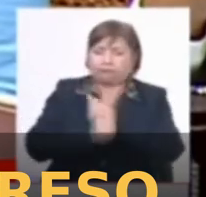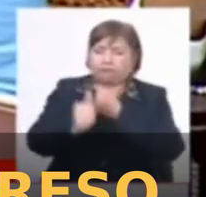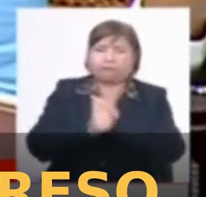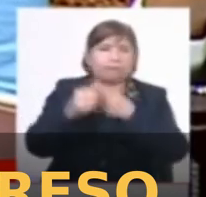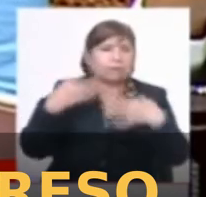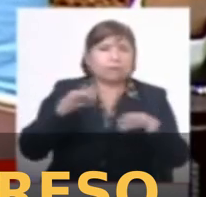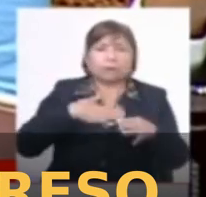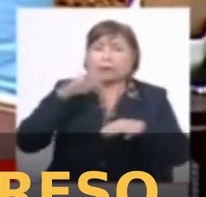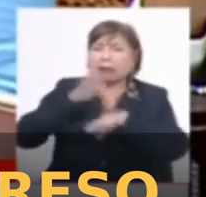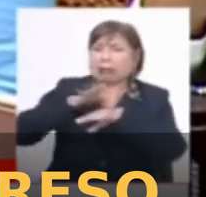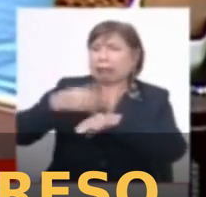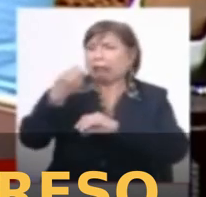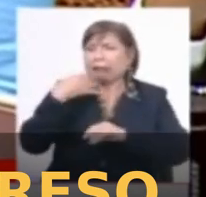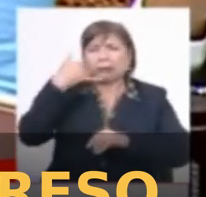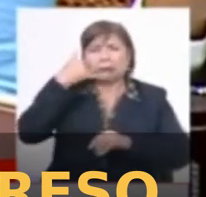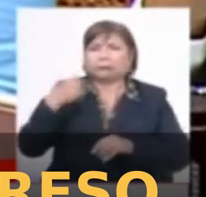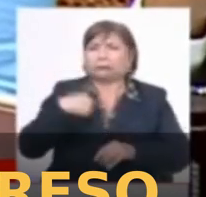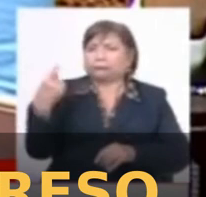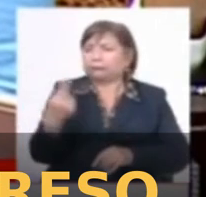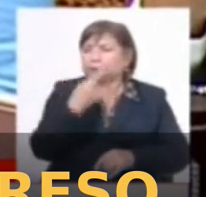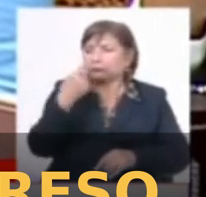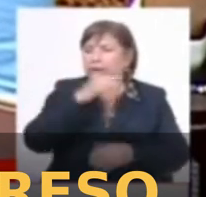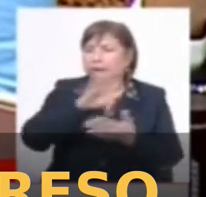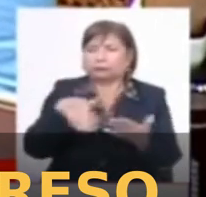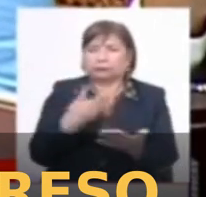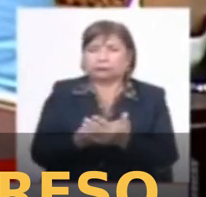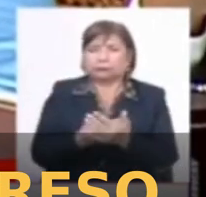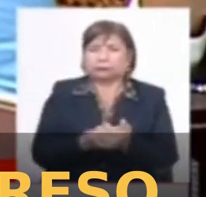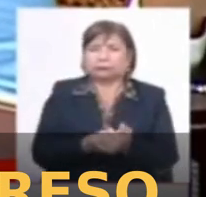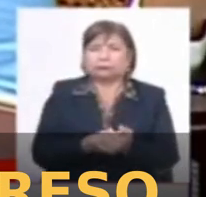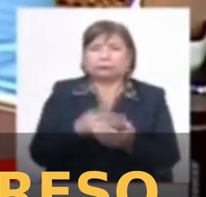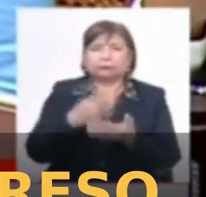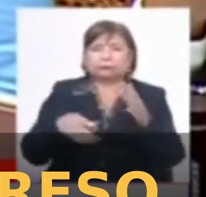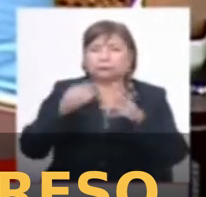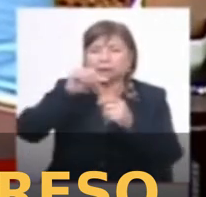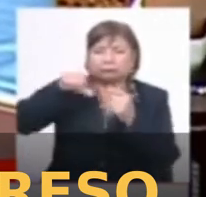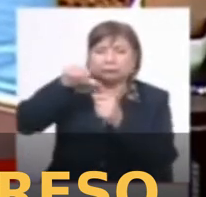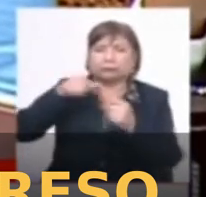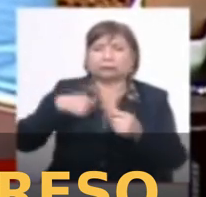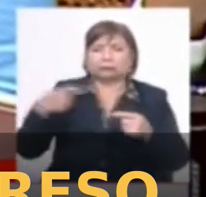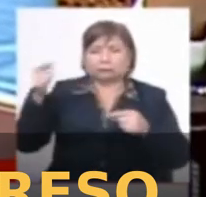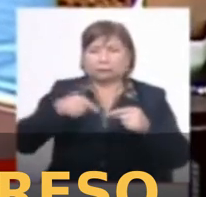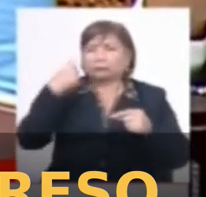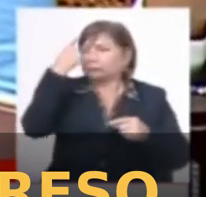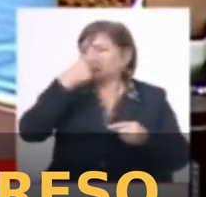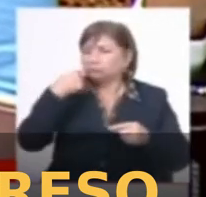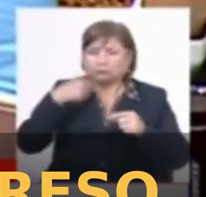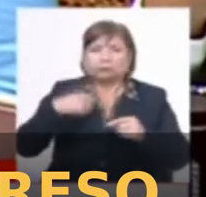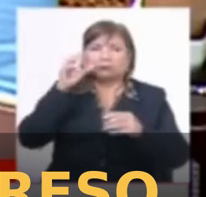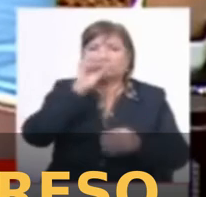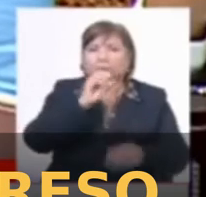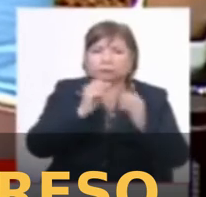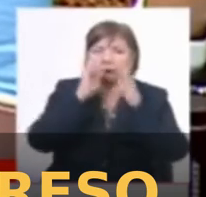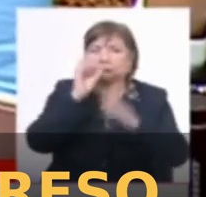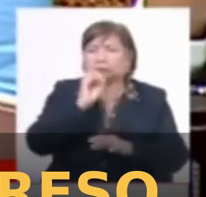estoy siendo amenazada. Yo soy la única de todos los que están en mis cuidados que he venido dando la cara desde el día cero